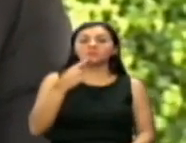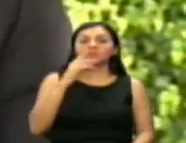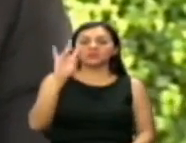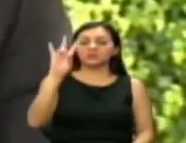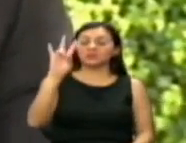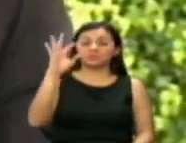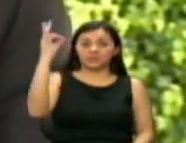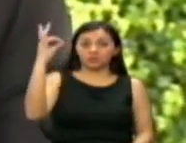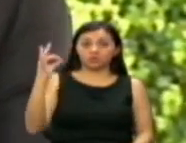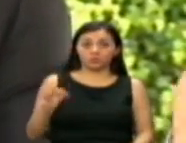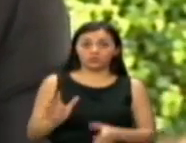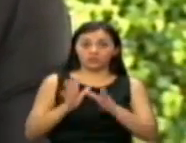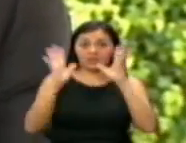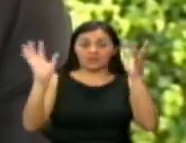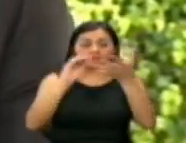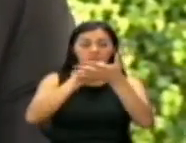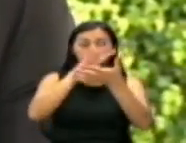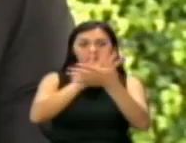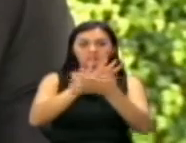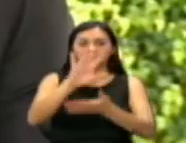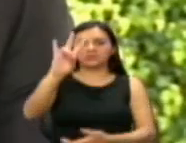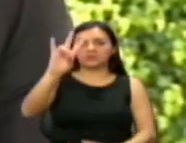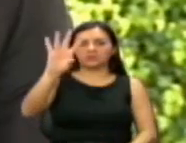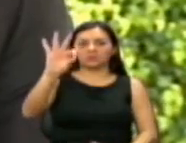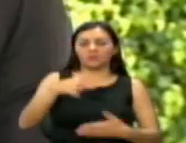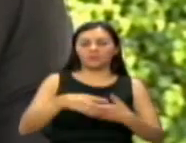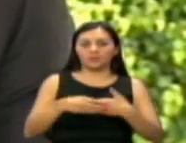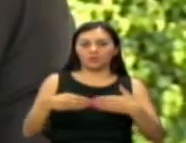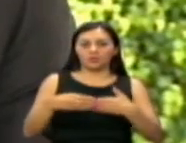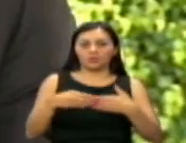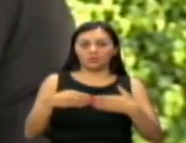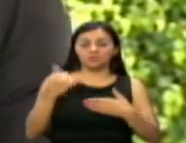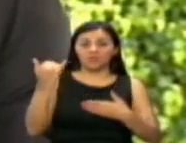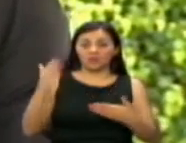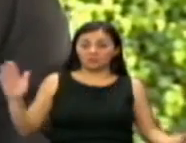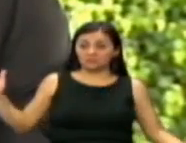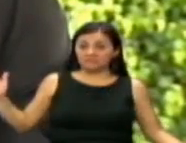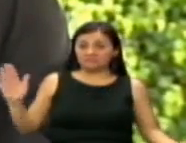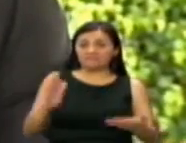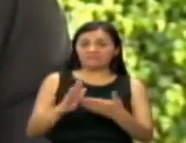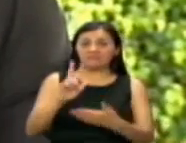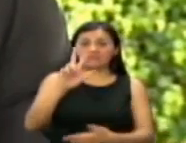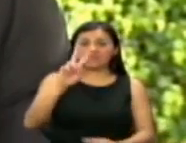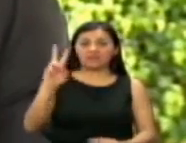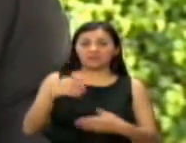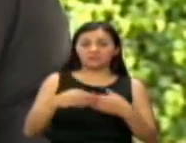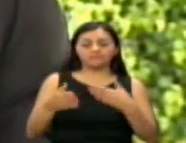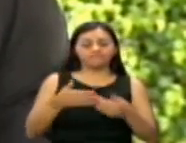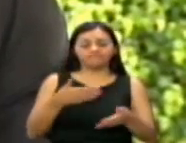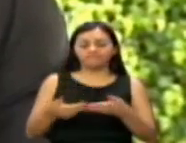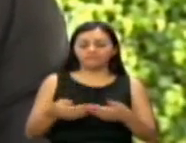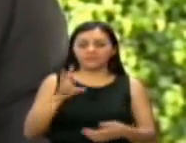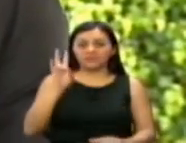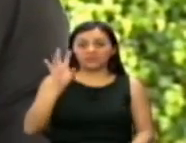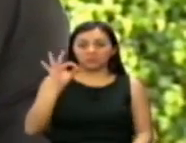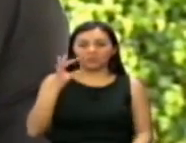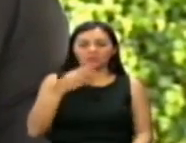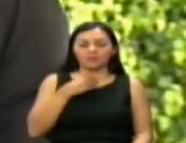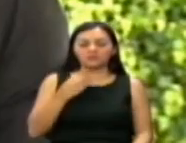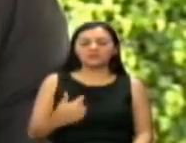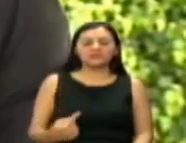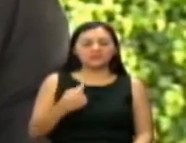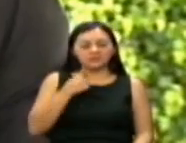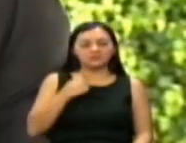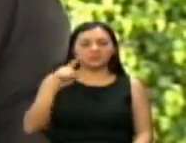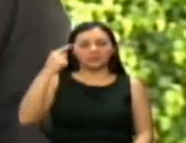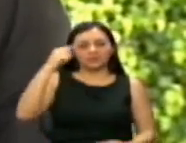Hemos tenido menos de $45 el barril, casi la mitad, y se le ha seguido dando las asignaciones a los gobiernos